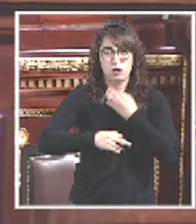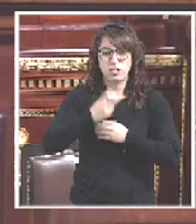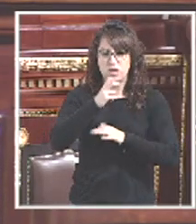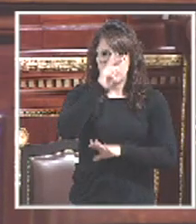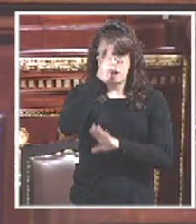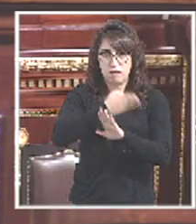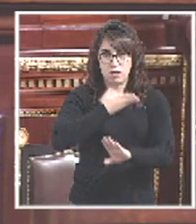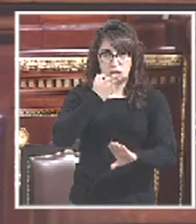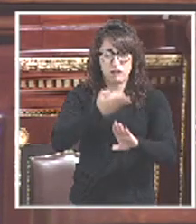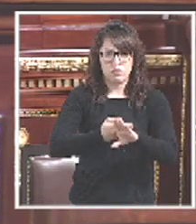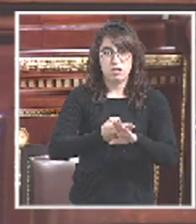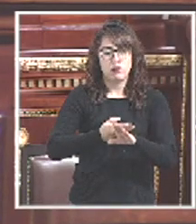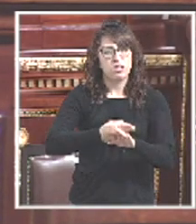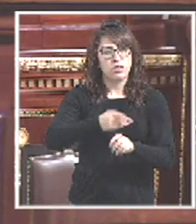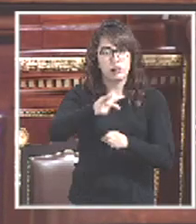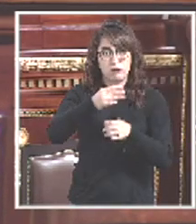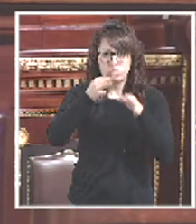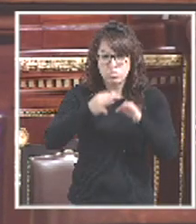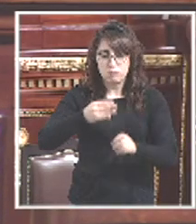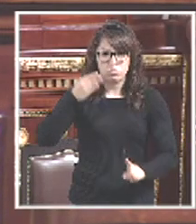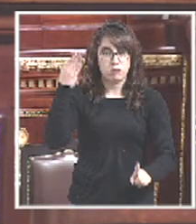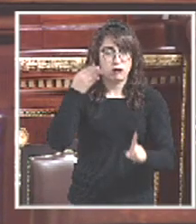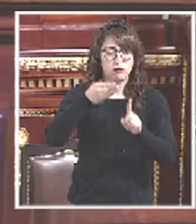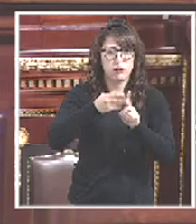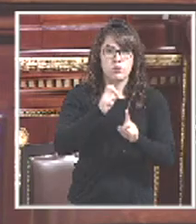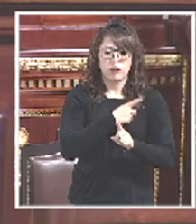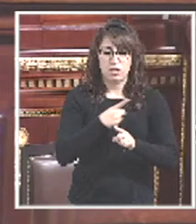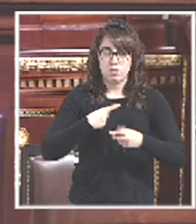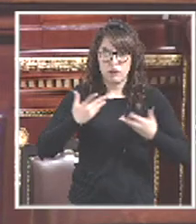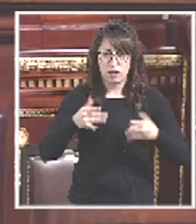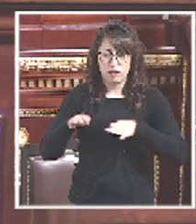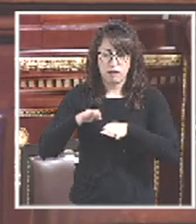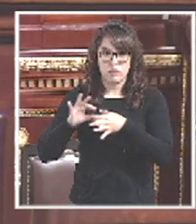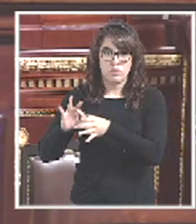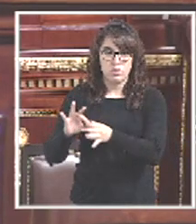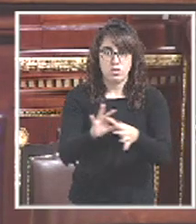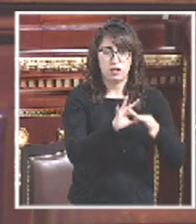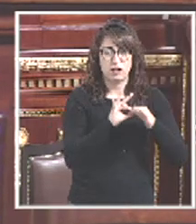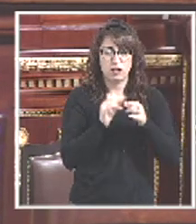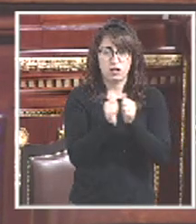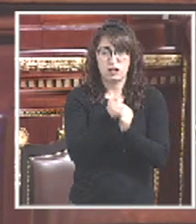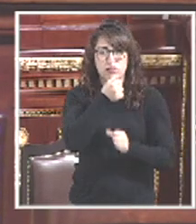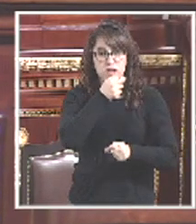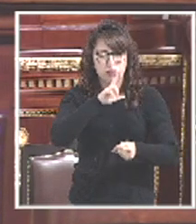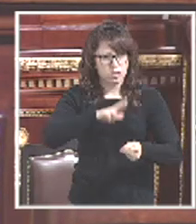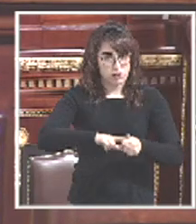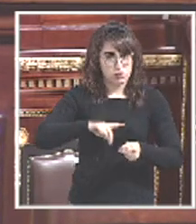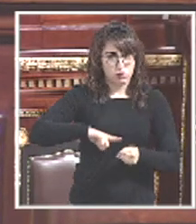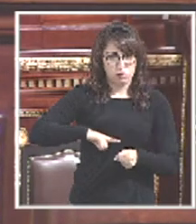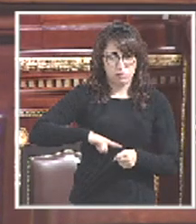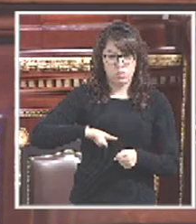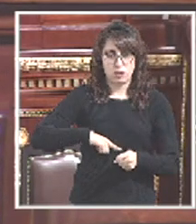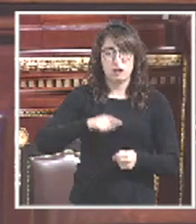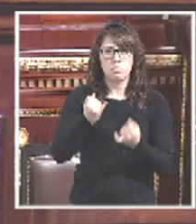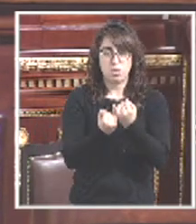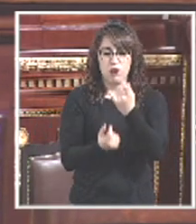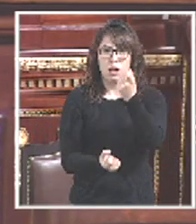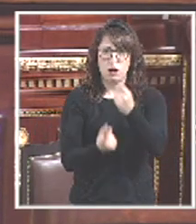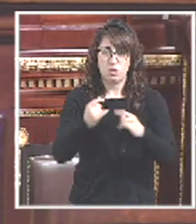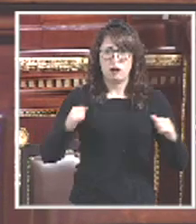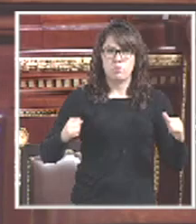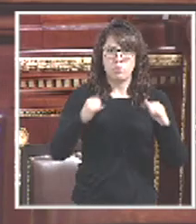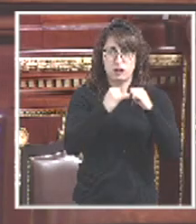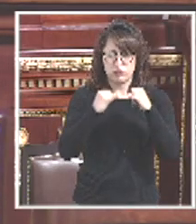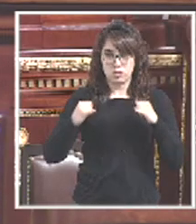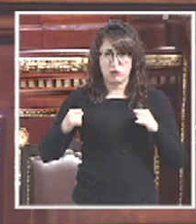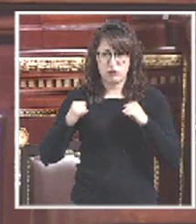violencia es una tarea que requiere del trabajo coordinado y colegiado, así como esfuerzos impulsados desde varias trincheras